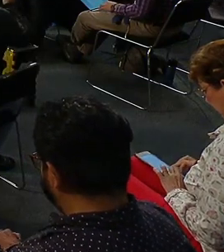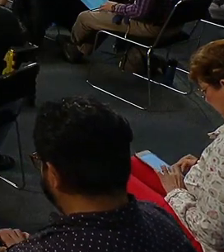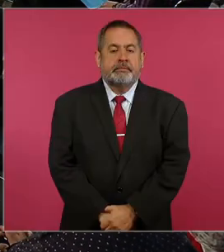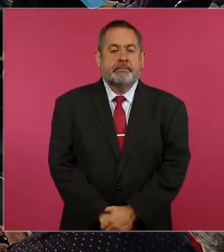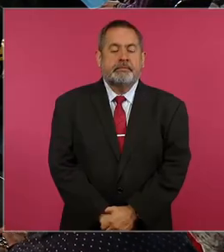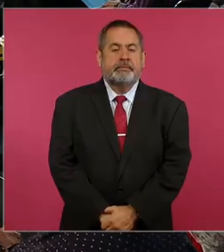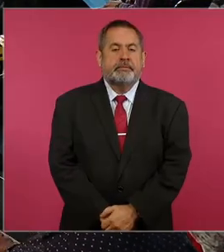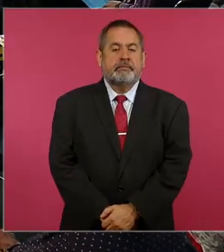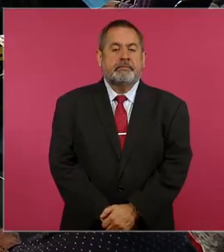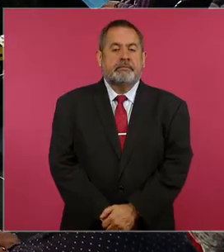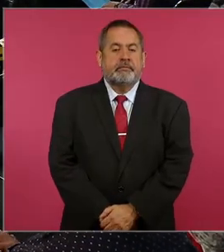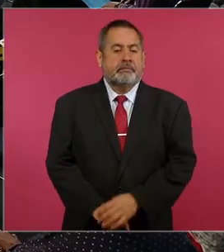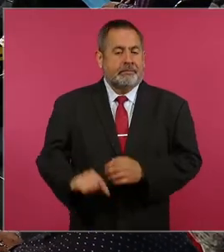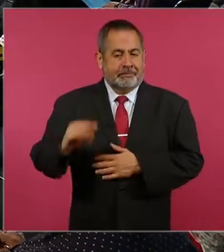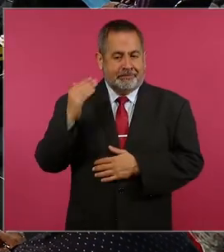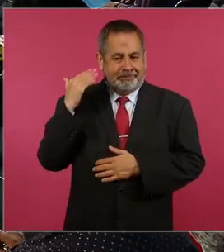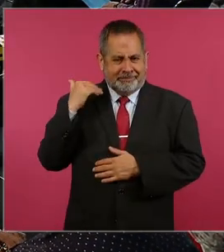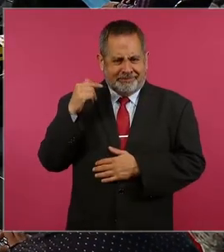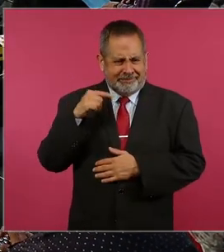a